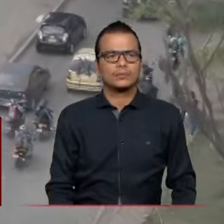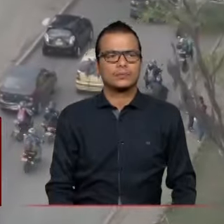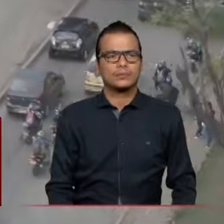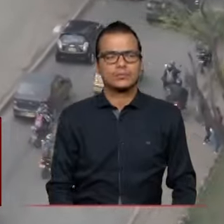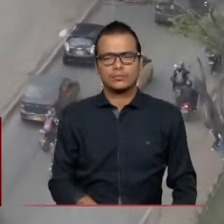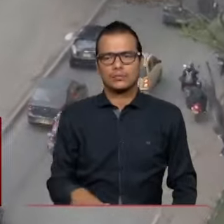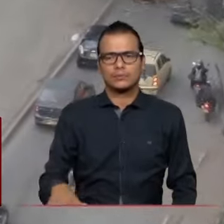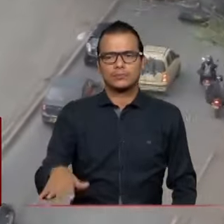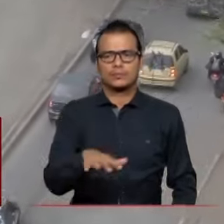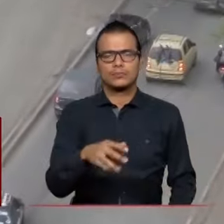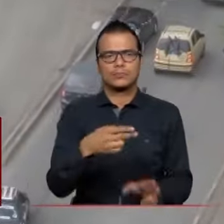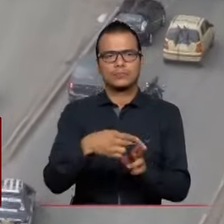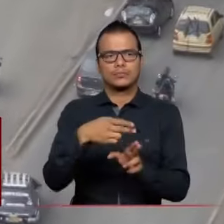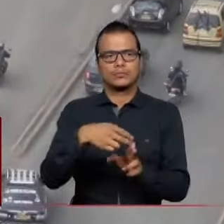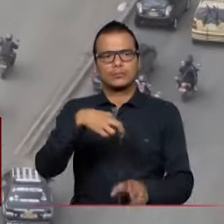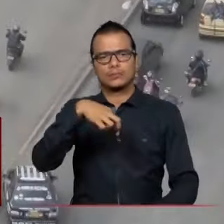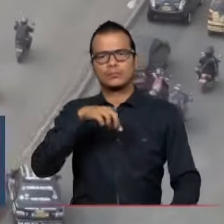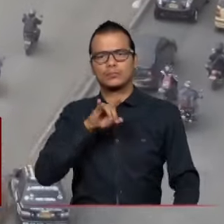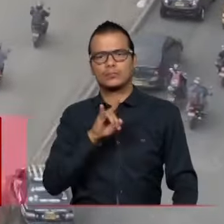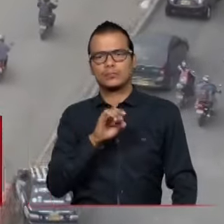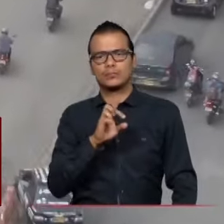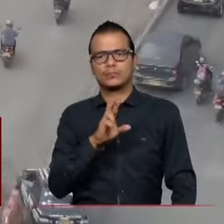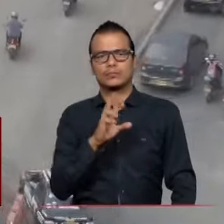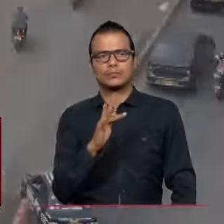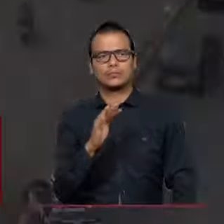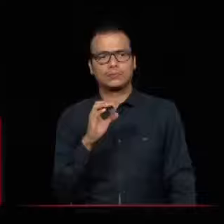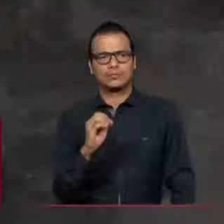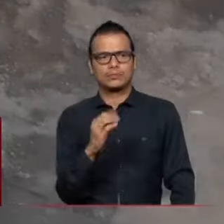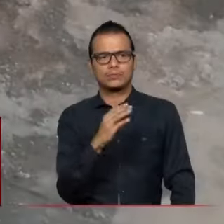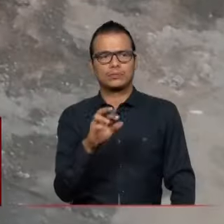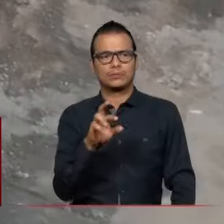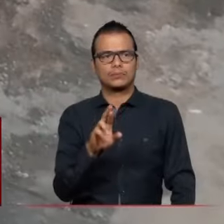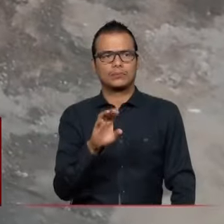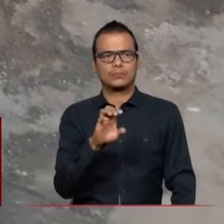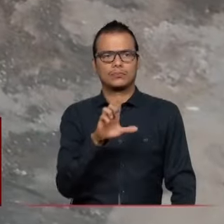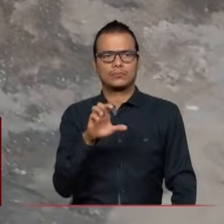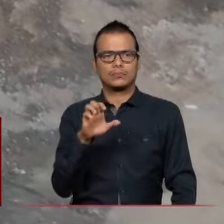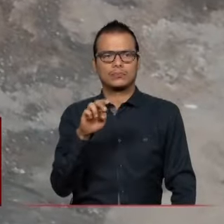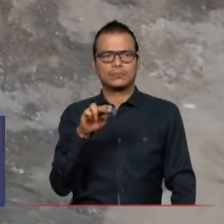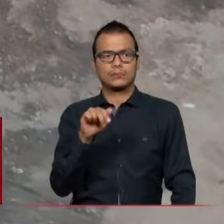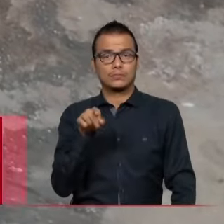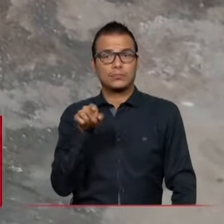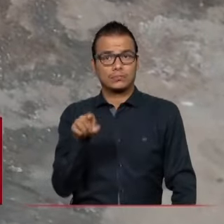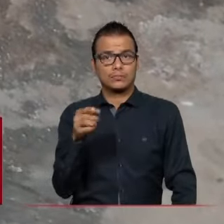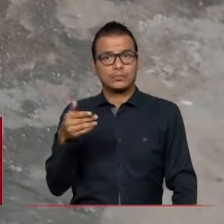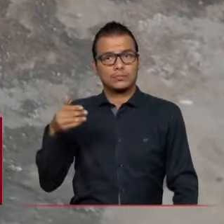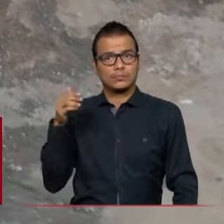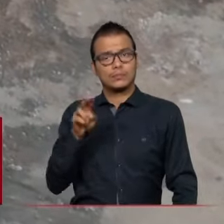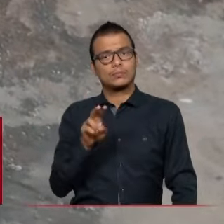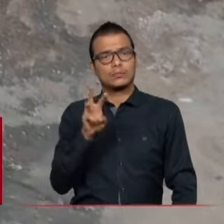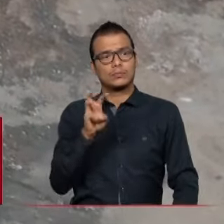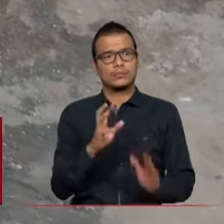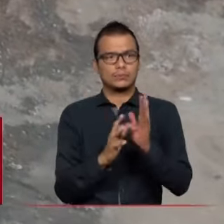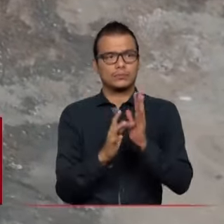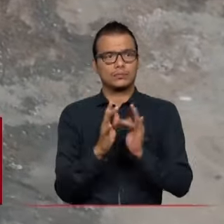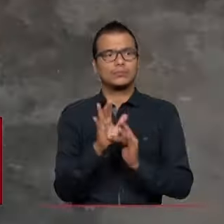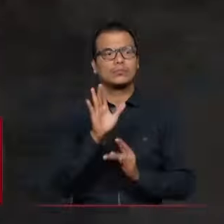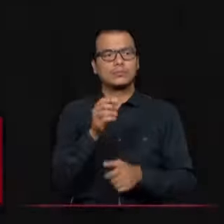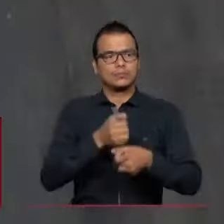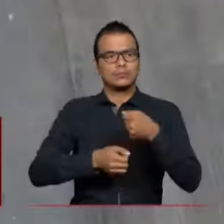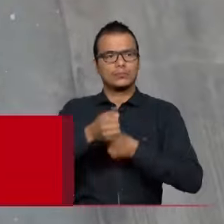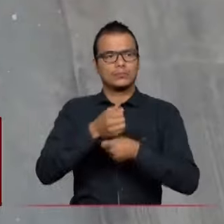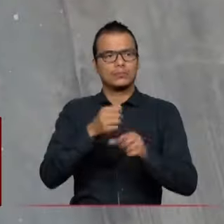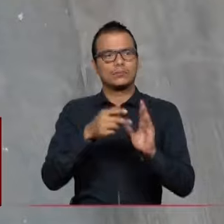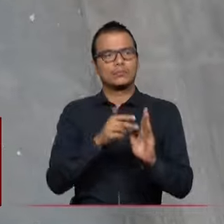Puerto Rellena, la huella imborrable del epicentro del estallido social. El 28 de abril del 2021, una mano que significa el resistir